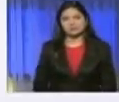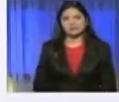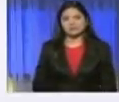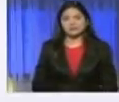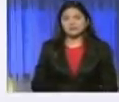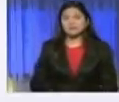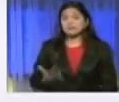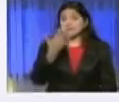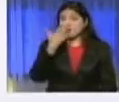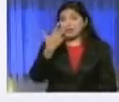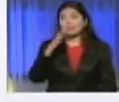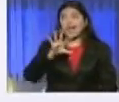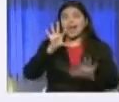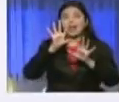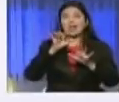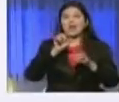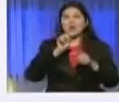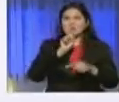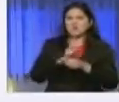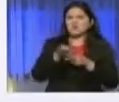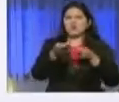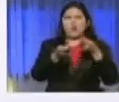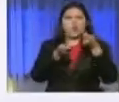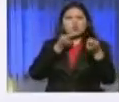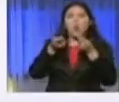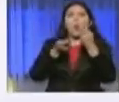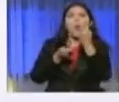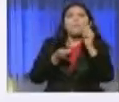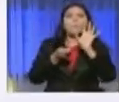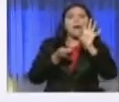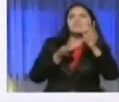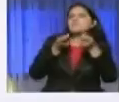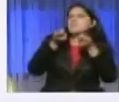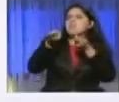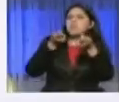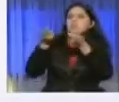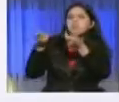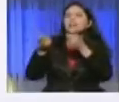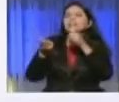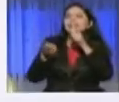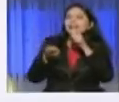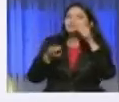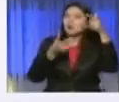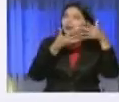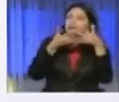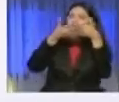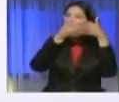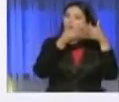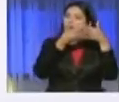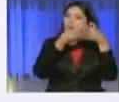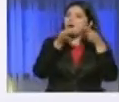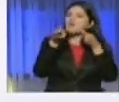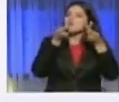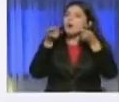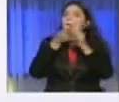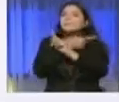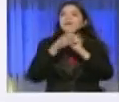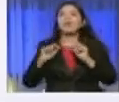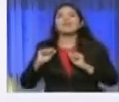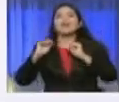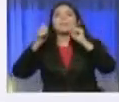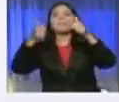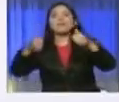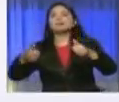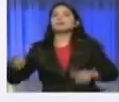Frente al mundo unipolar que pretendió imponer la élite de los Estados Unidos de Norteamérica, surgió la bandera de la lucha por el